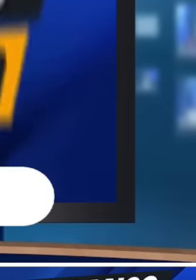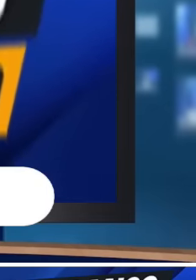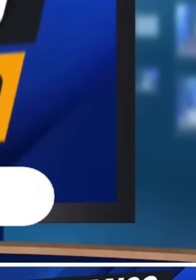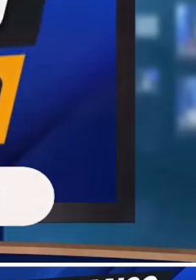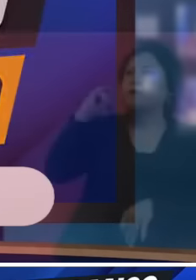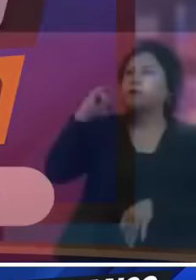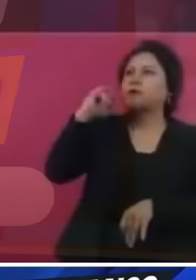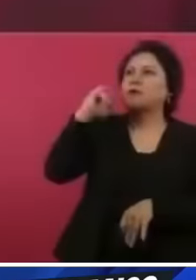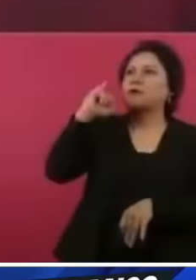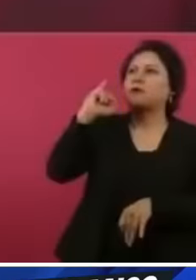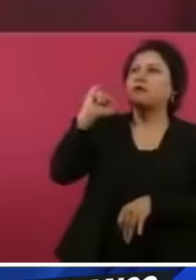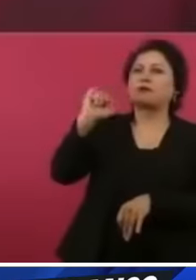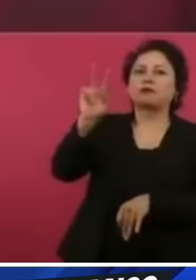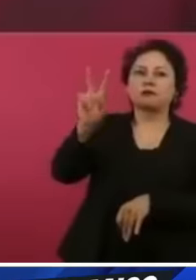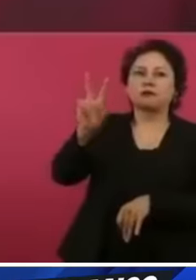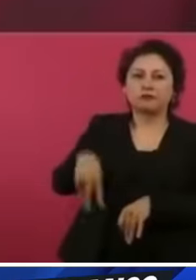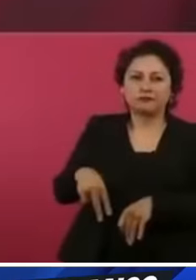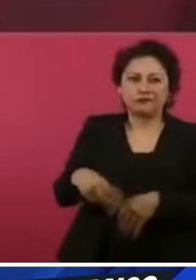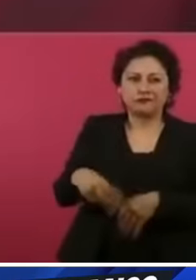escucharlo